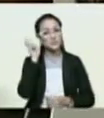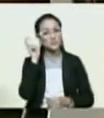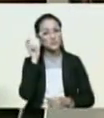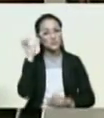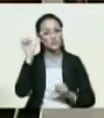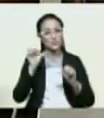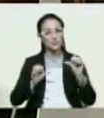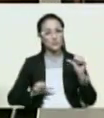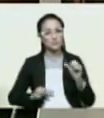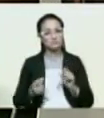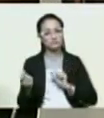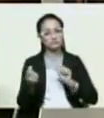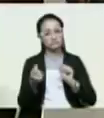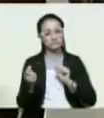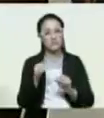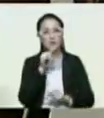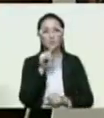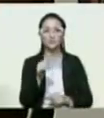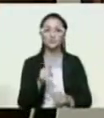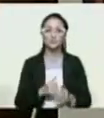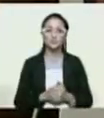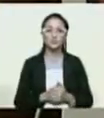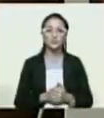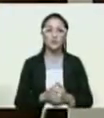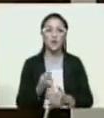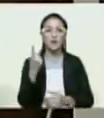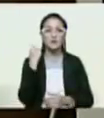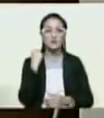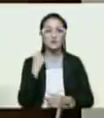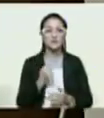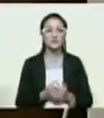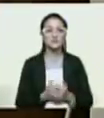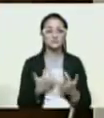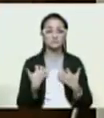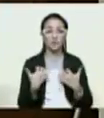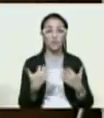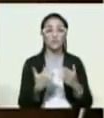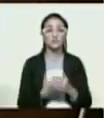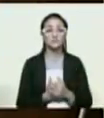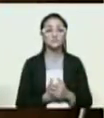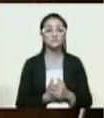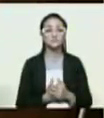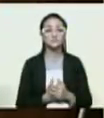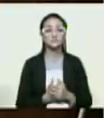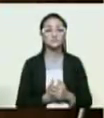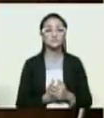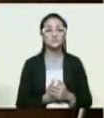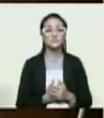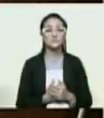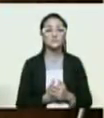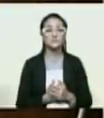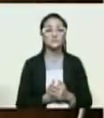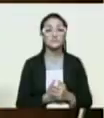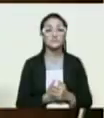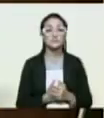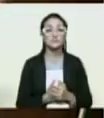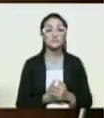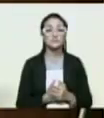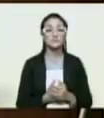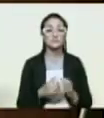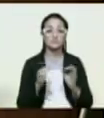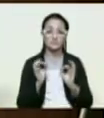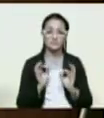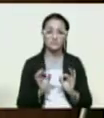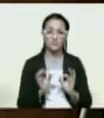directorios fueron discutidos los anuncios realizados ayer por el poder ejecutivo entre los cuales hay que destacar lo que será la puesta